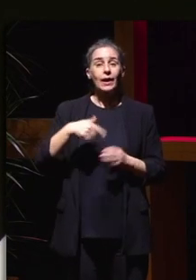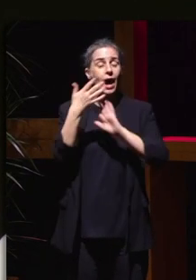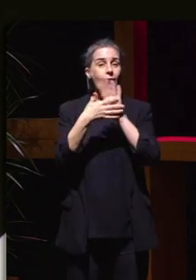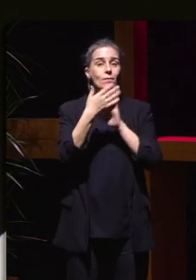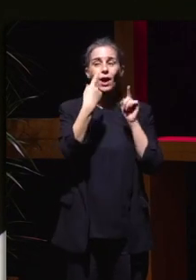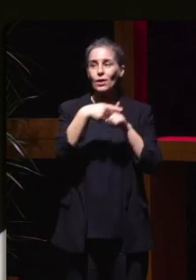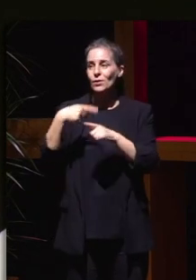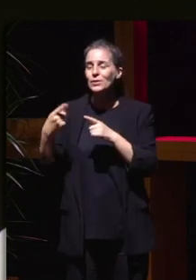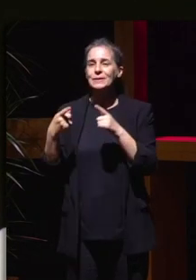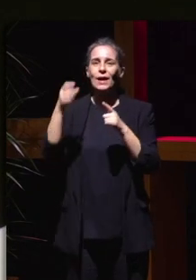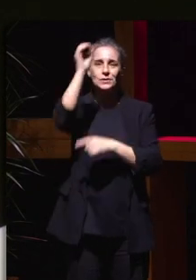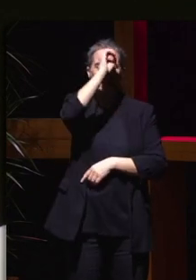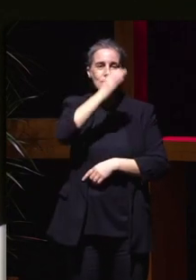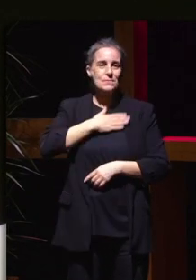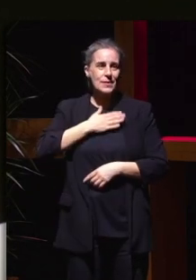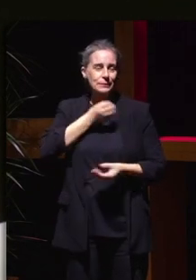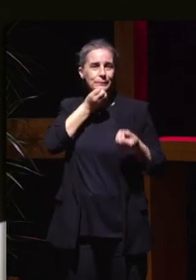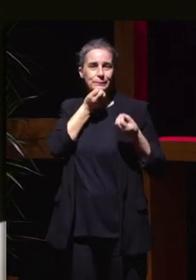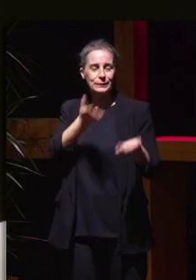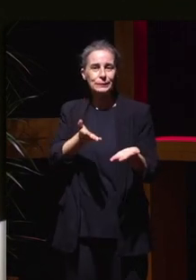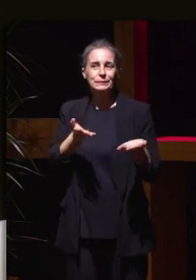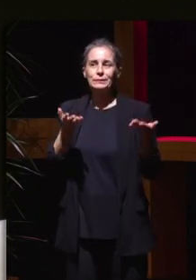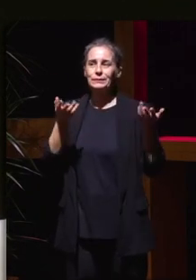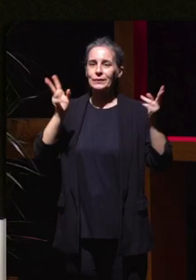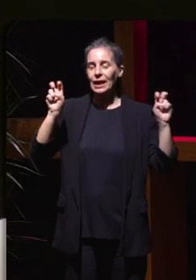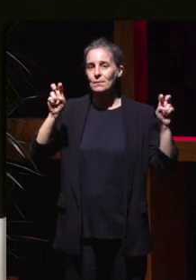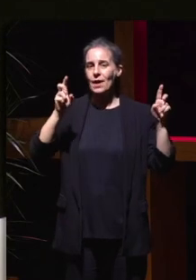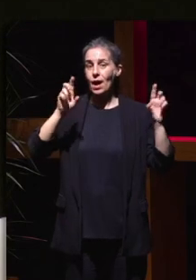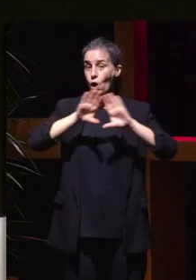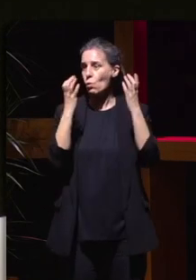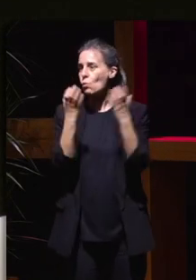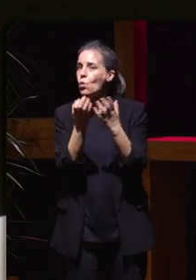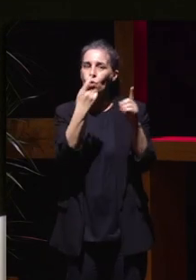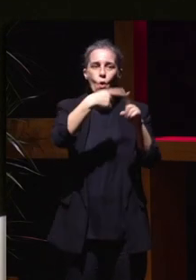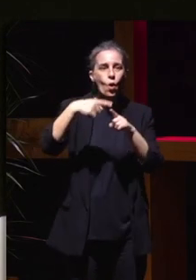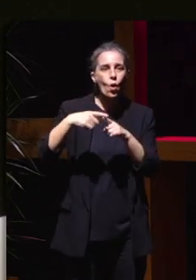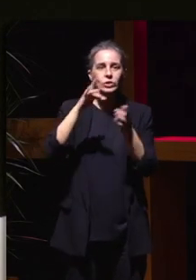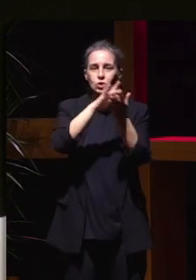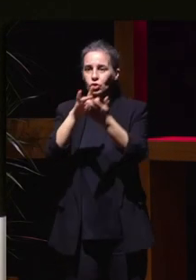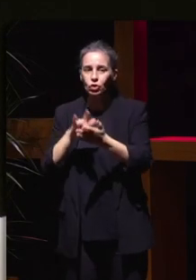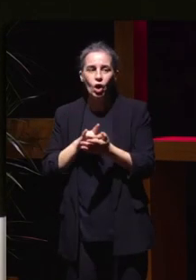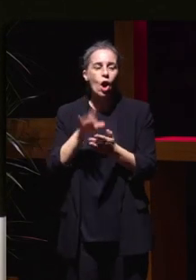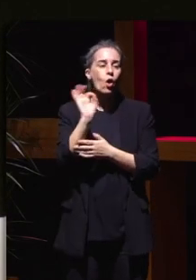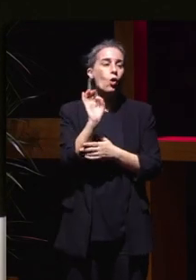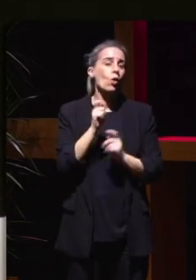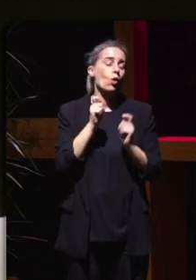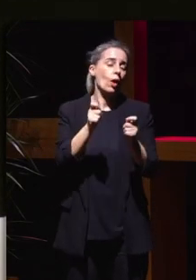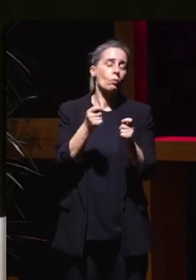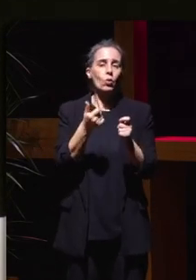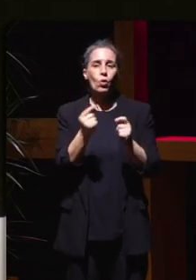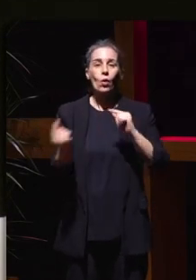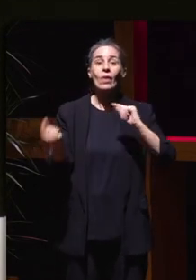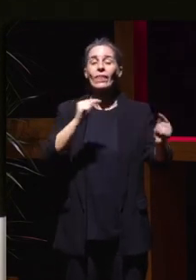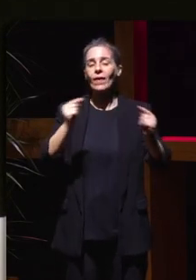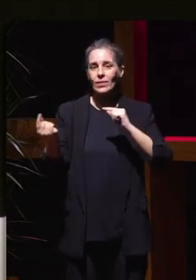dar a mí mi opinión sobre sobre las cosas que pasan no mundo o llorar un poco de debate